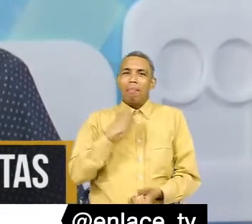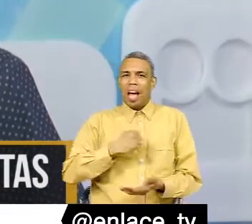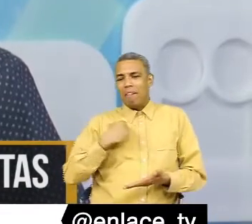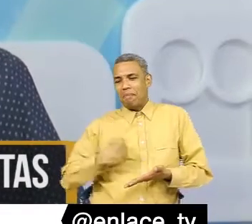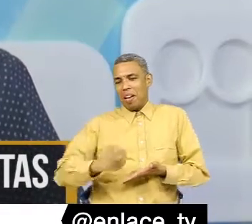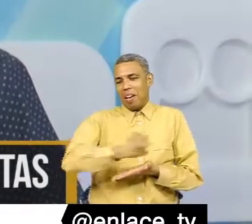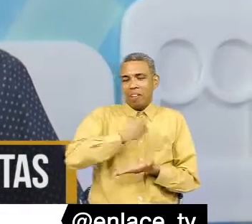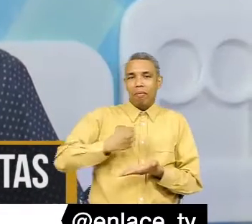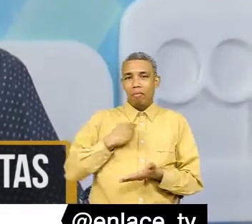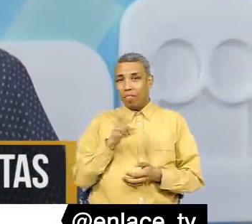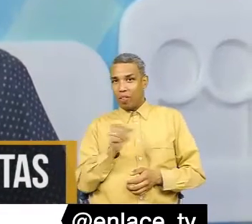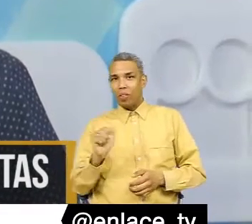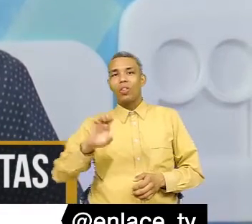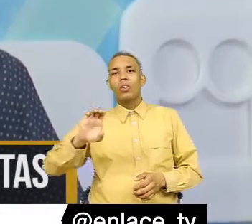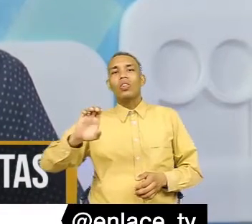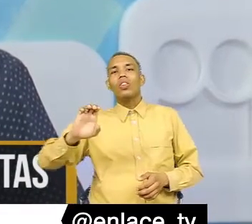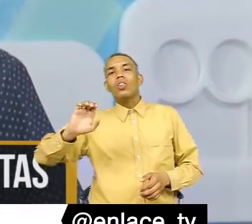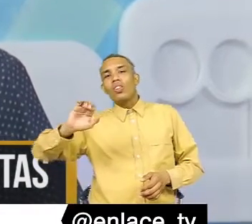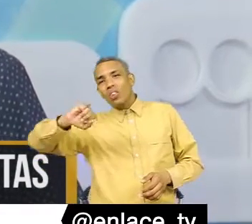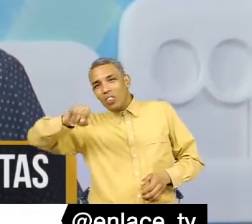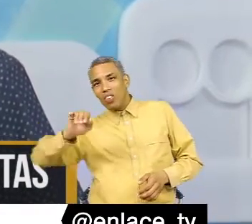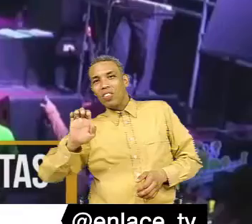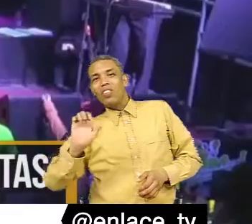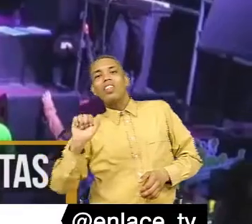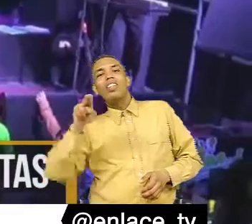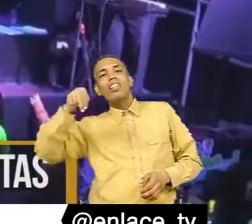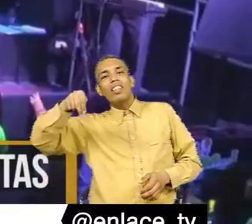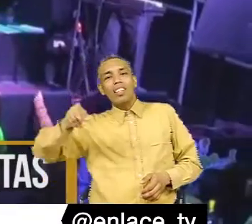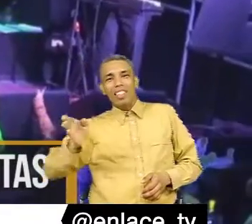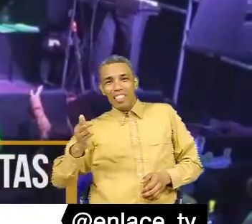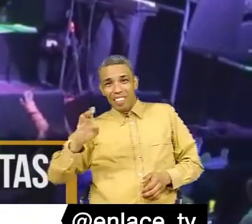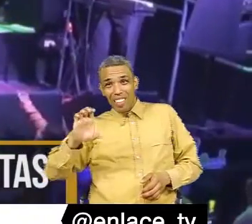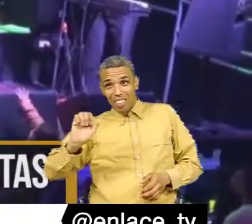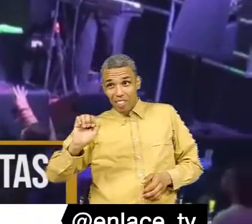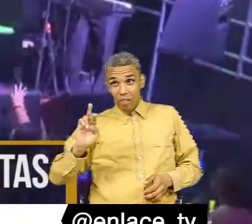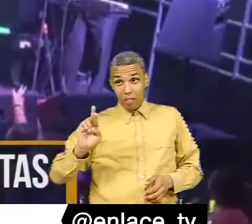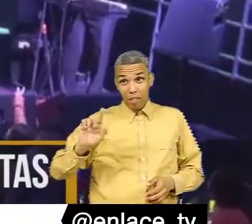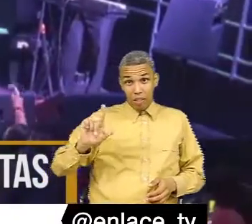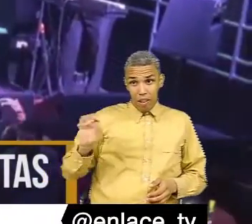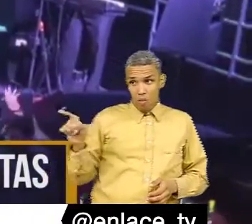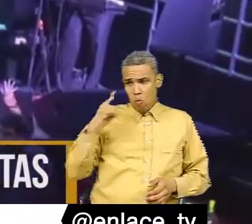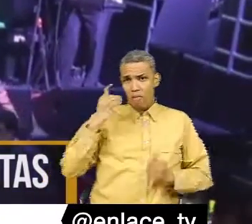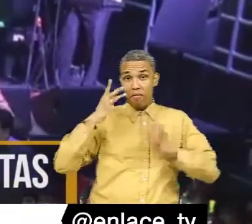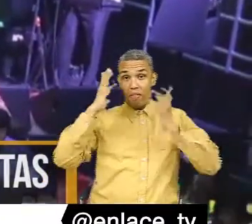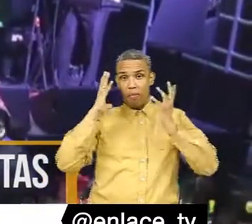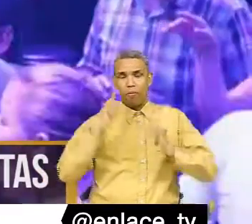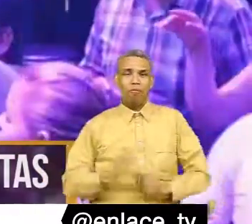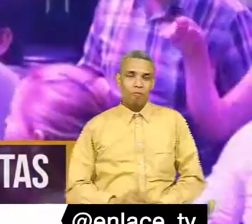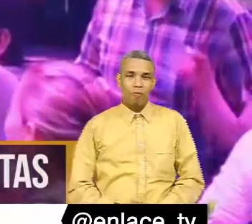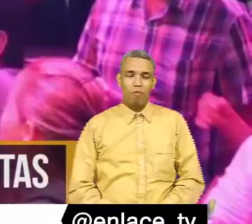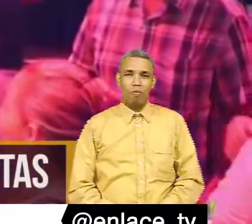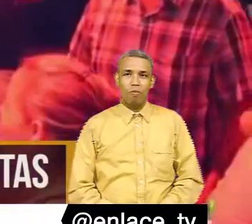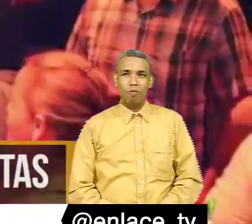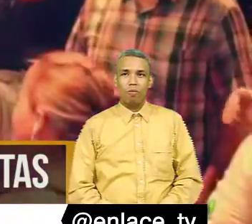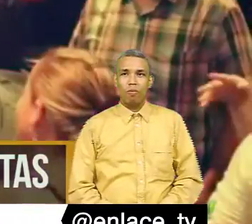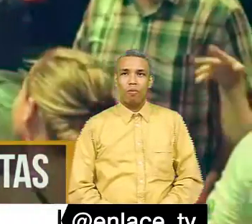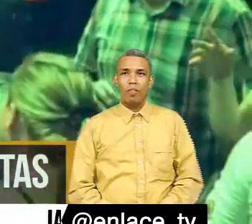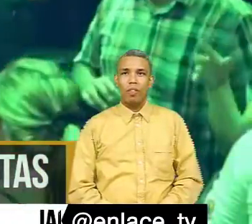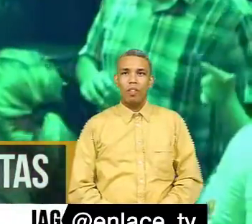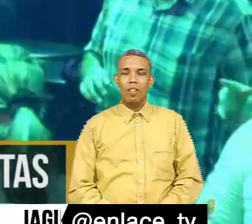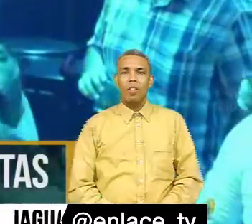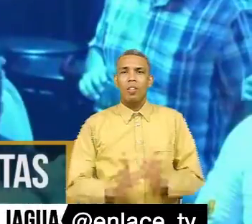es uno de los artistas vallenatos del momento. Hoy te espero porque sueño. El Club Infantas